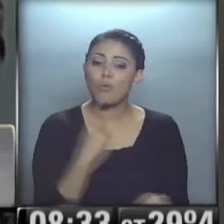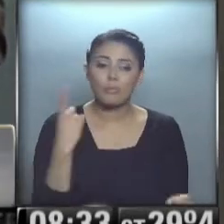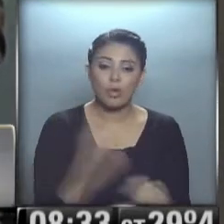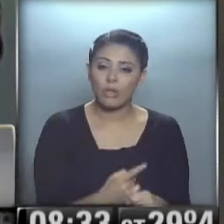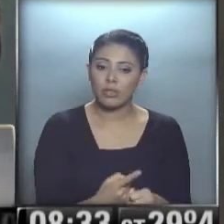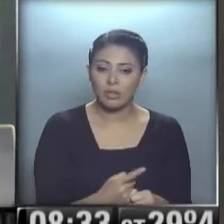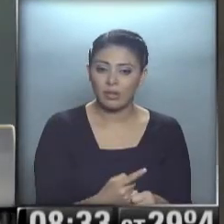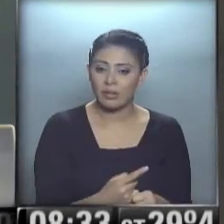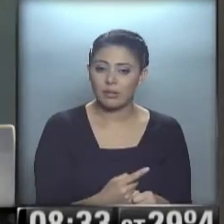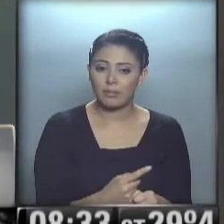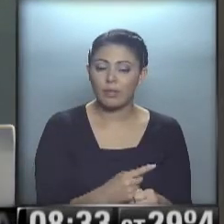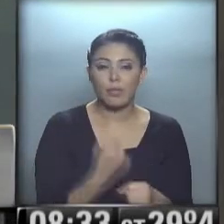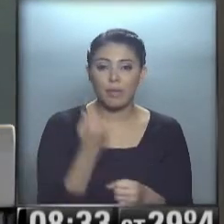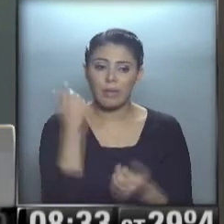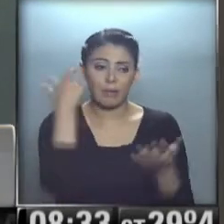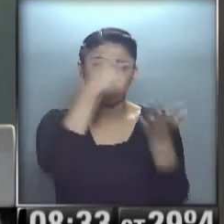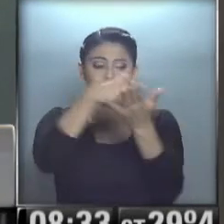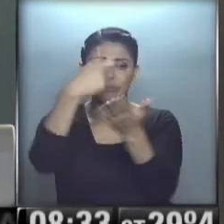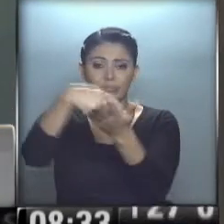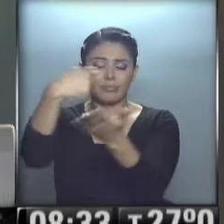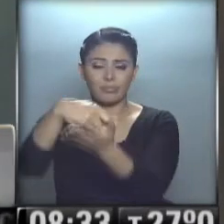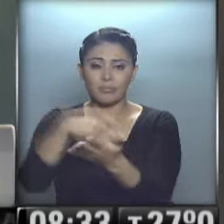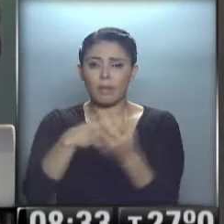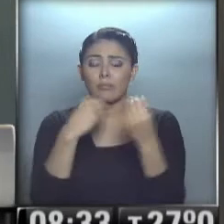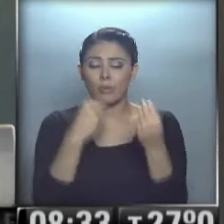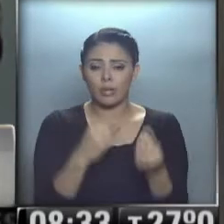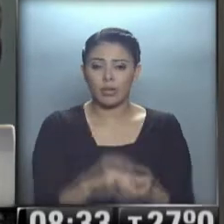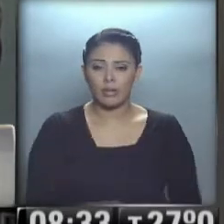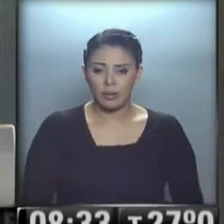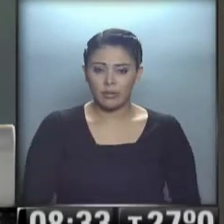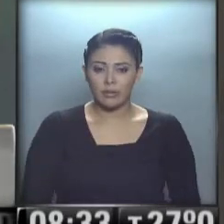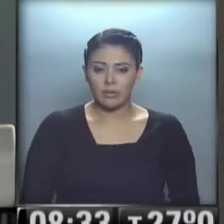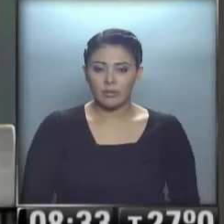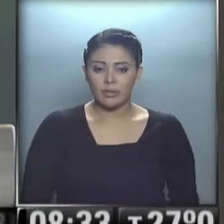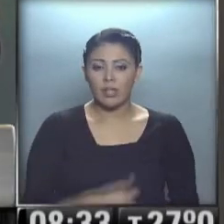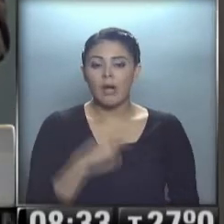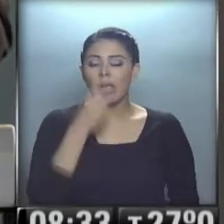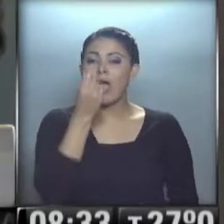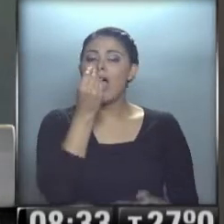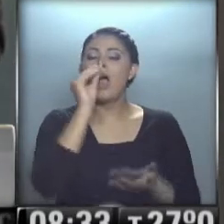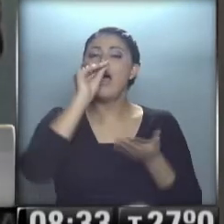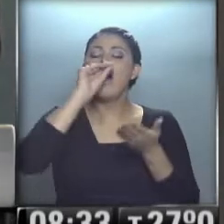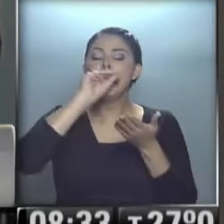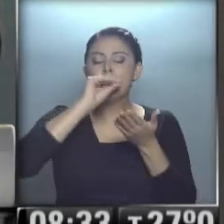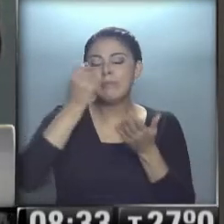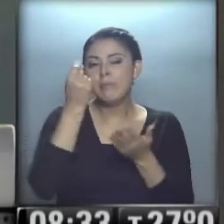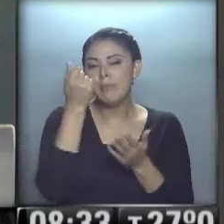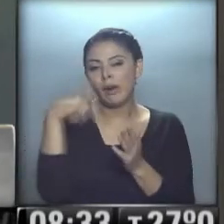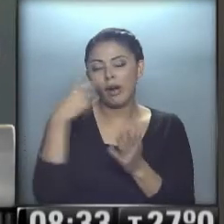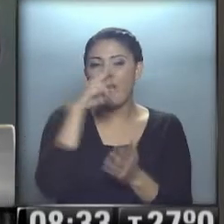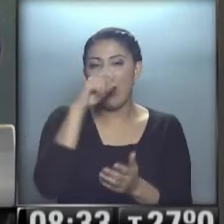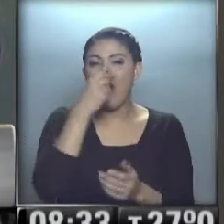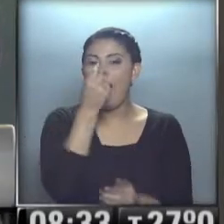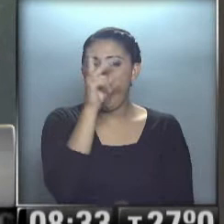efectivamente invertir en virtud de la insuficiencia desde el punto de vista de sus tarifas. En ese contexto,